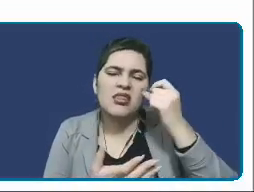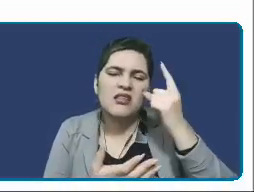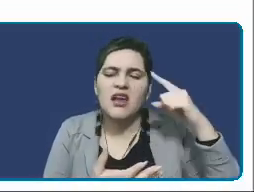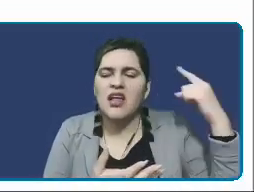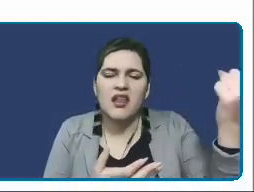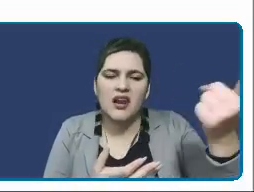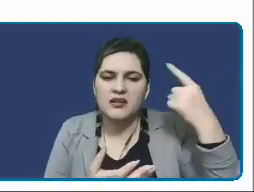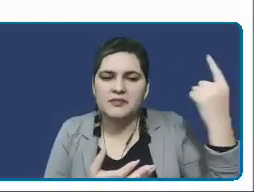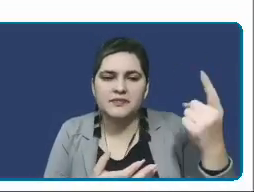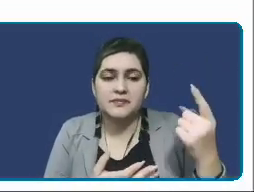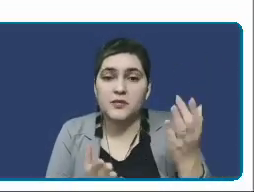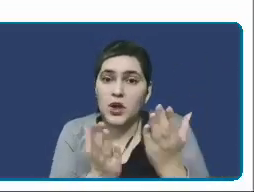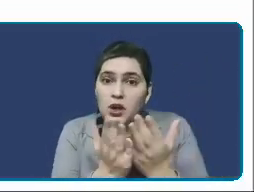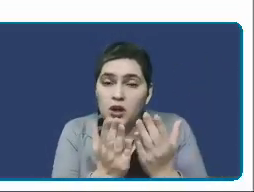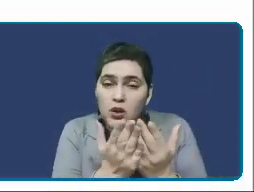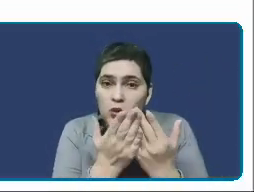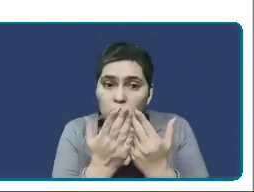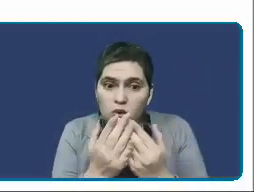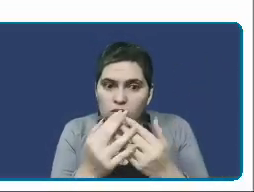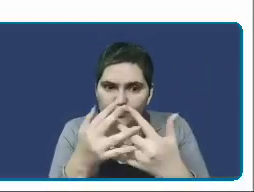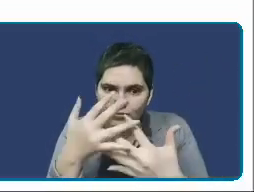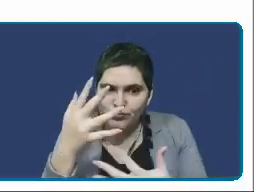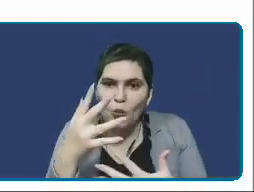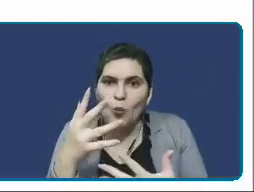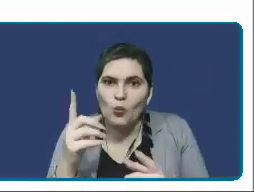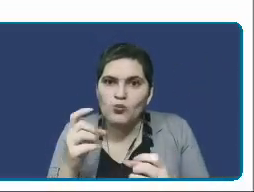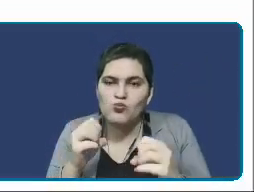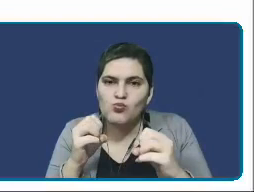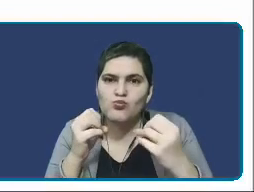hay muchas cosas, ¿no es cierto?, que